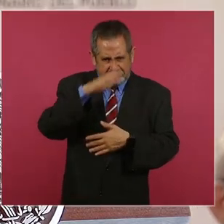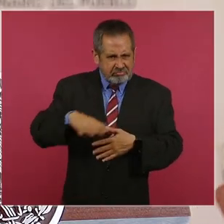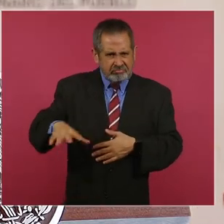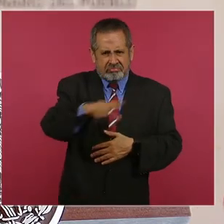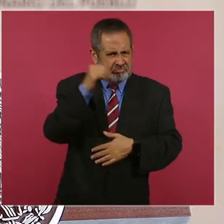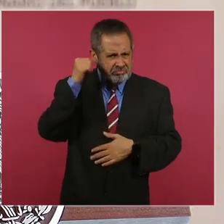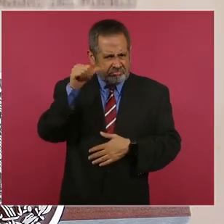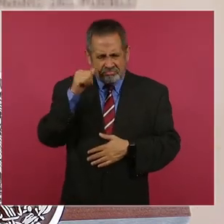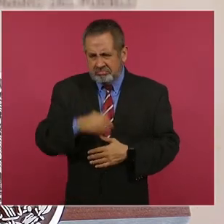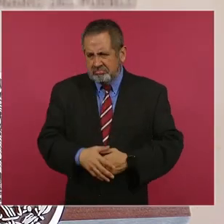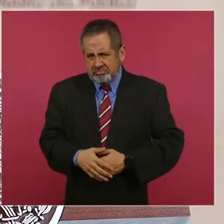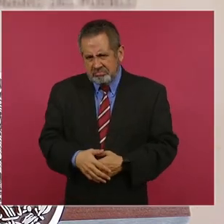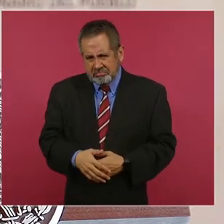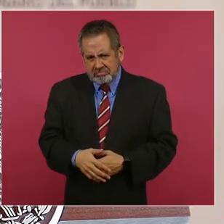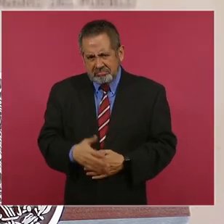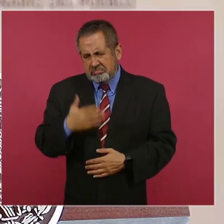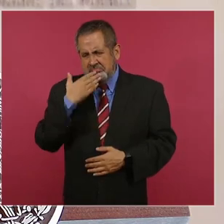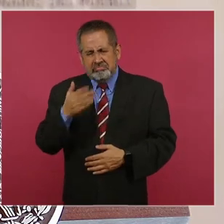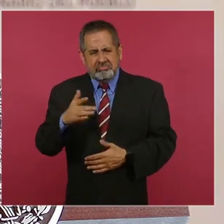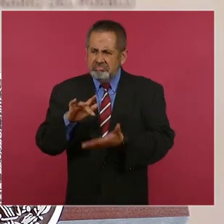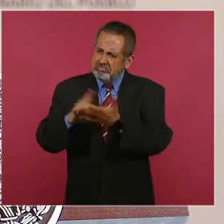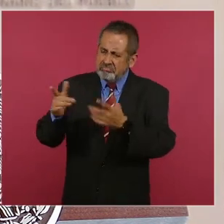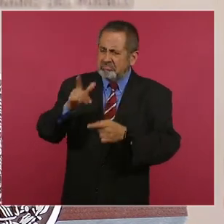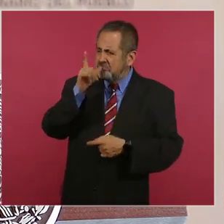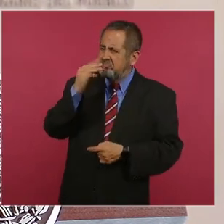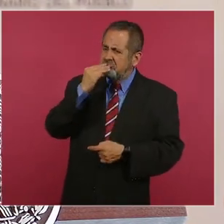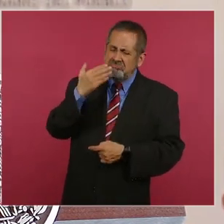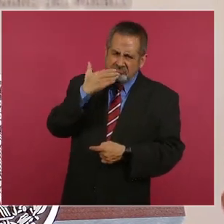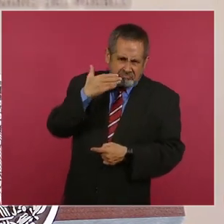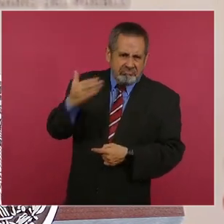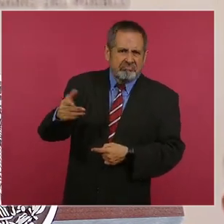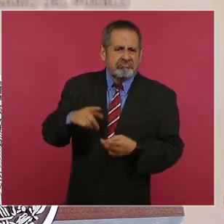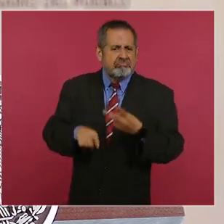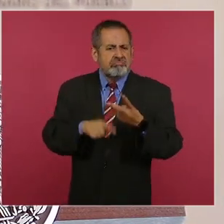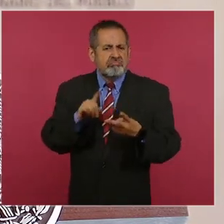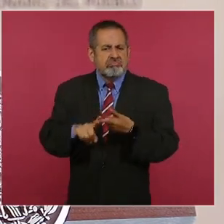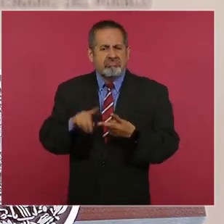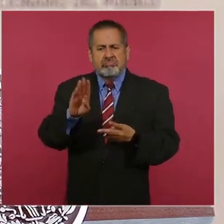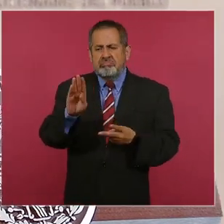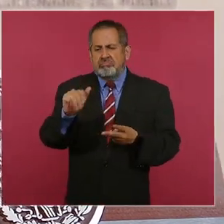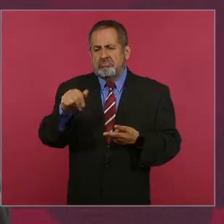muy bueno por luis miguel y también por banorte